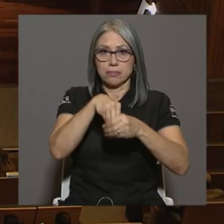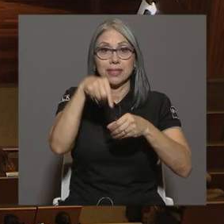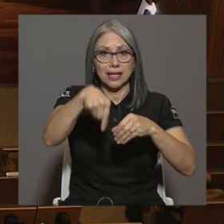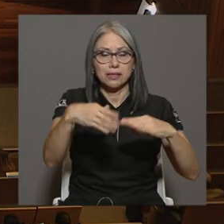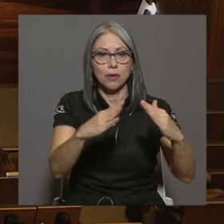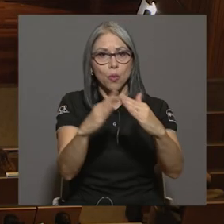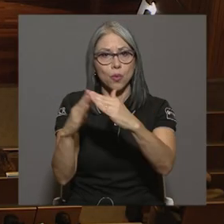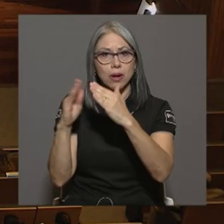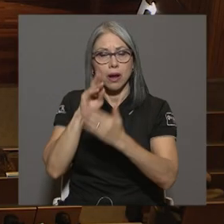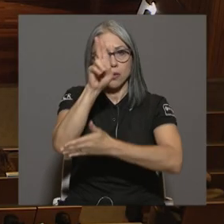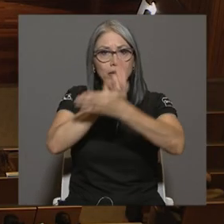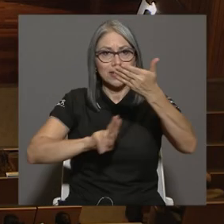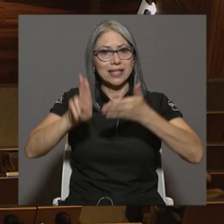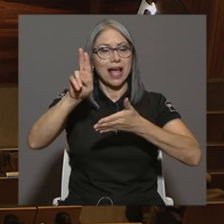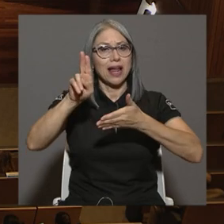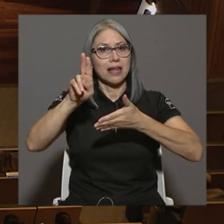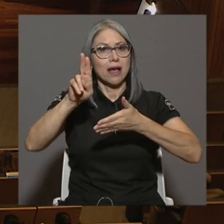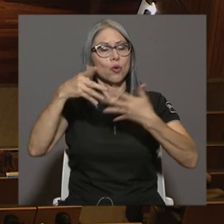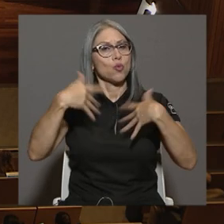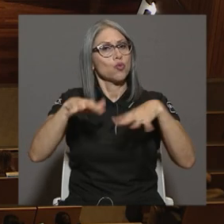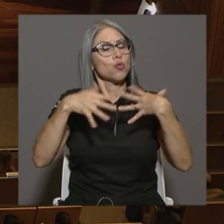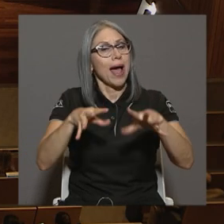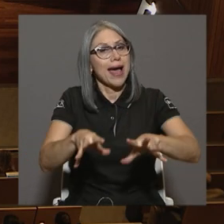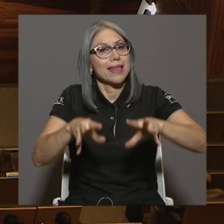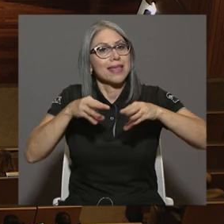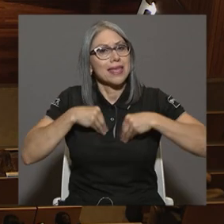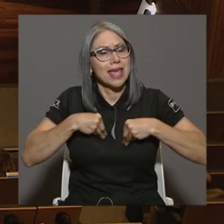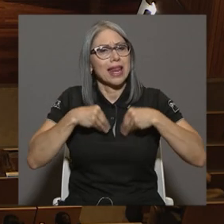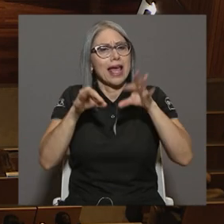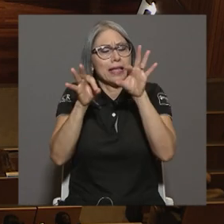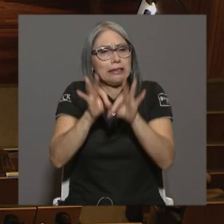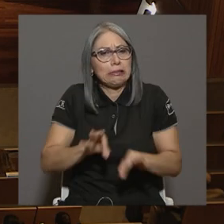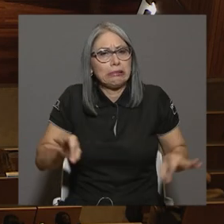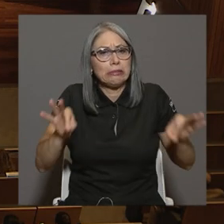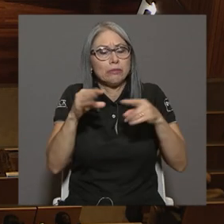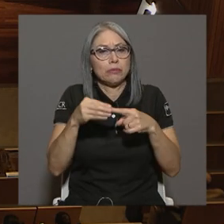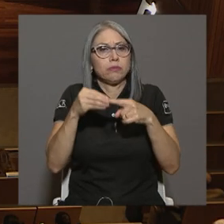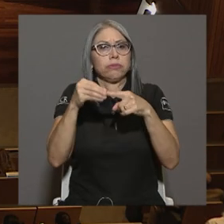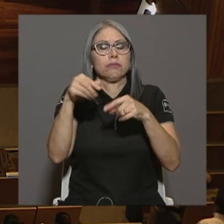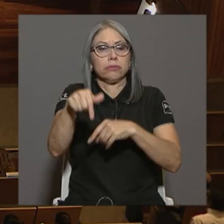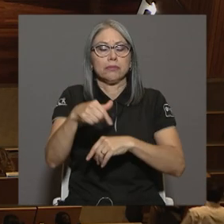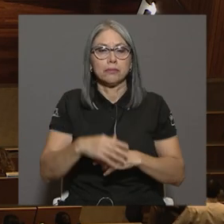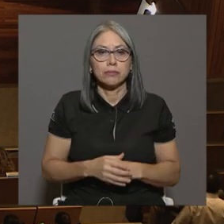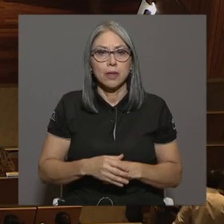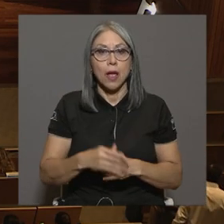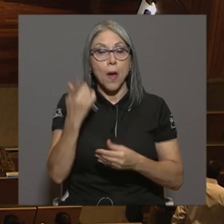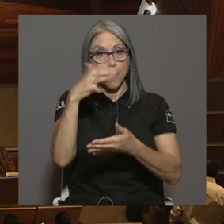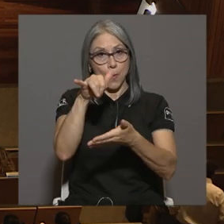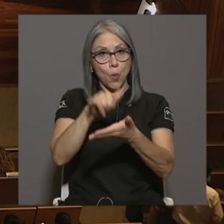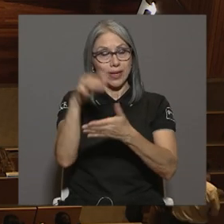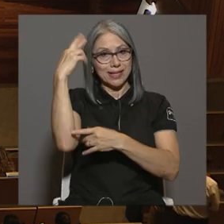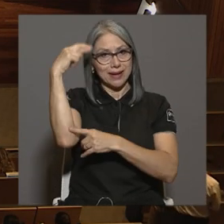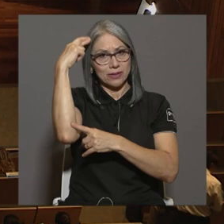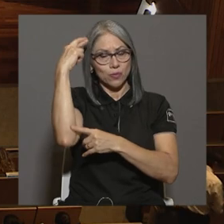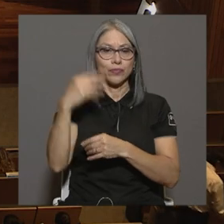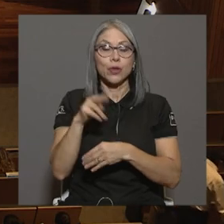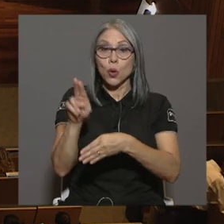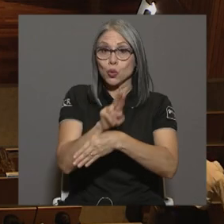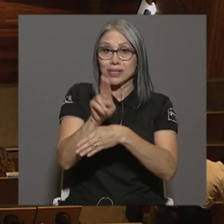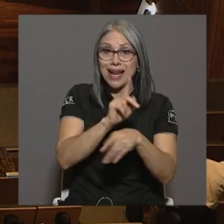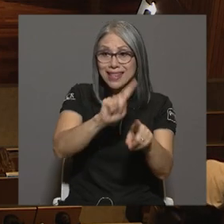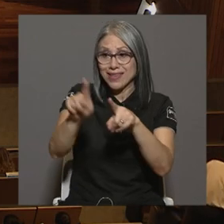universitaria, adquiere una importancia superlativa e inefable. Por lo tanto, el hacer uso de los